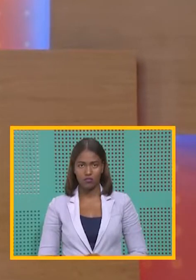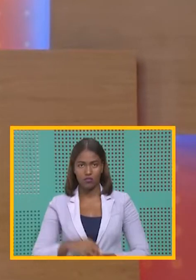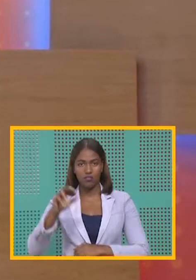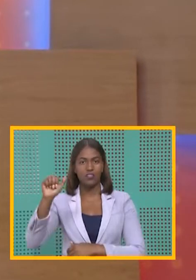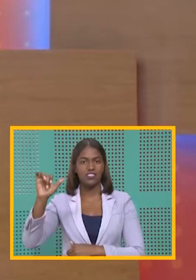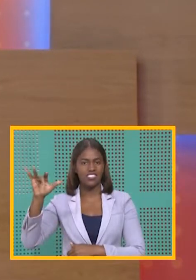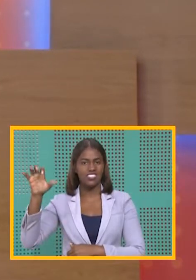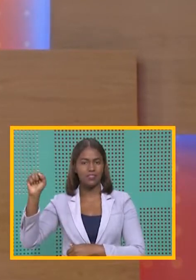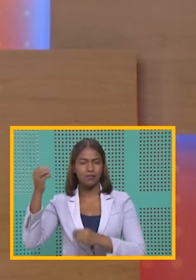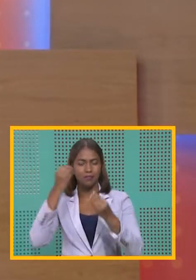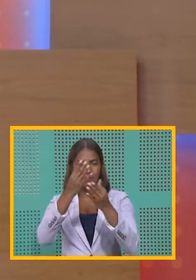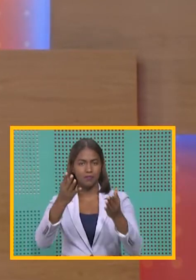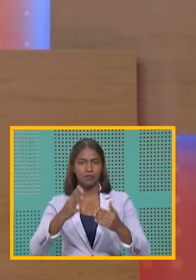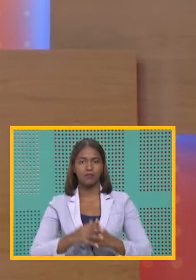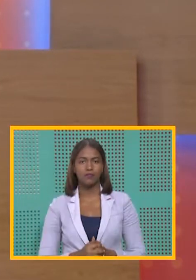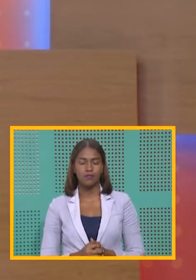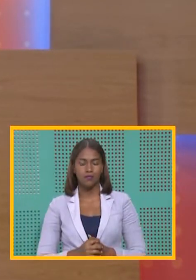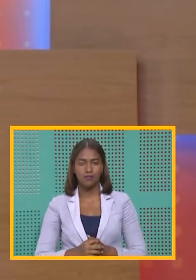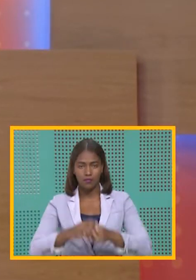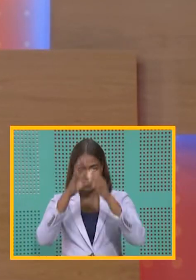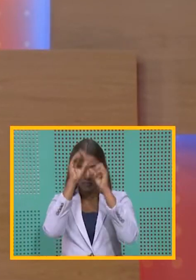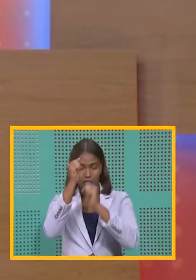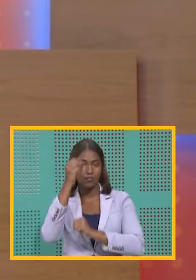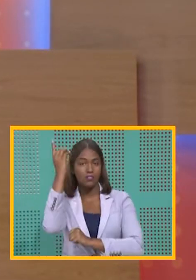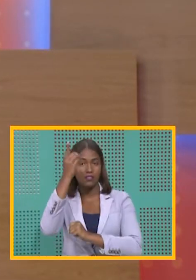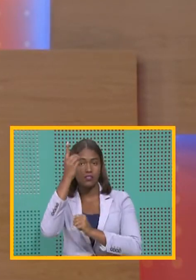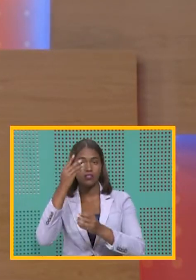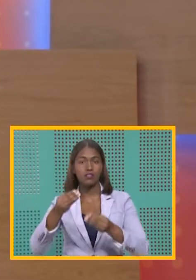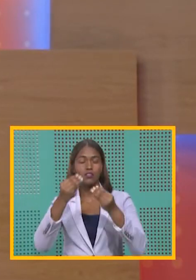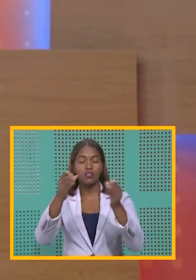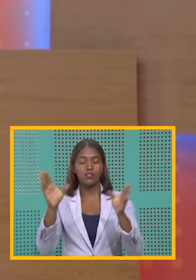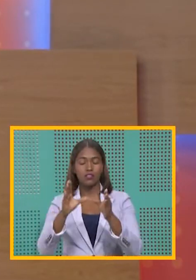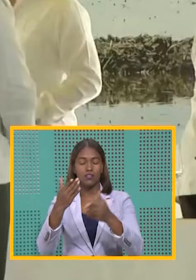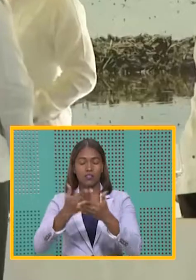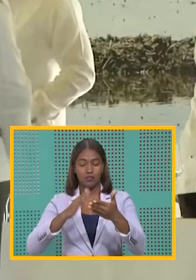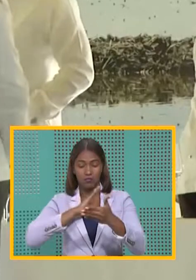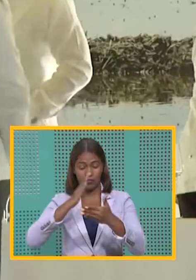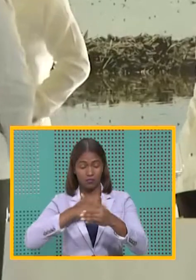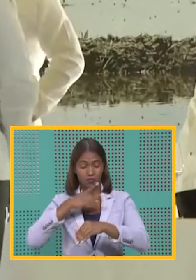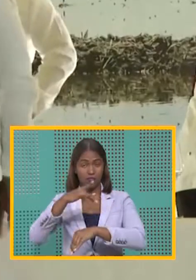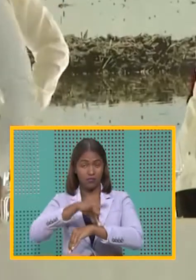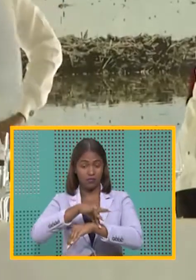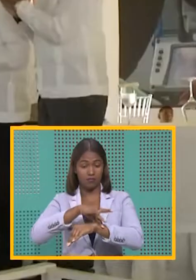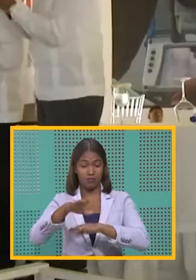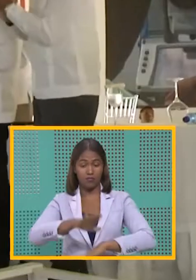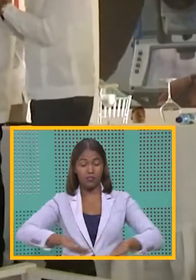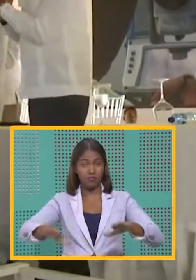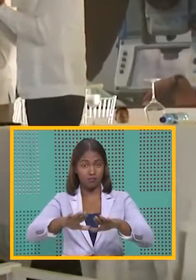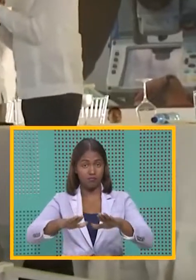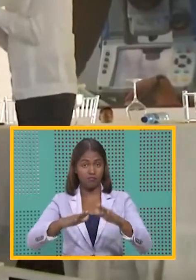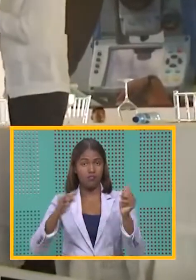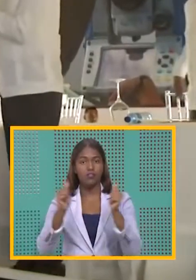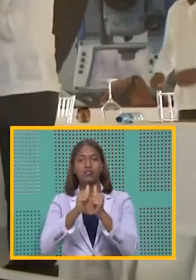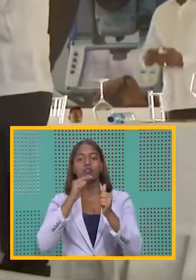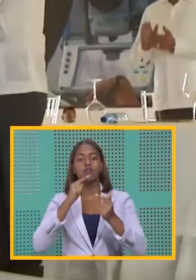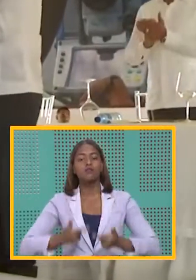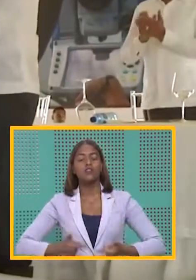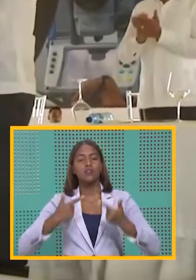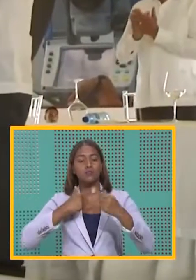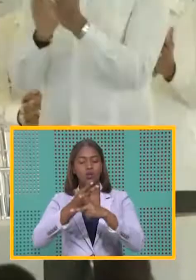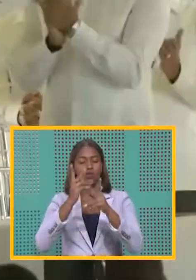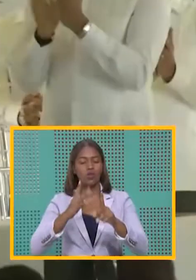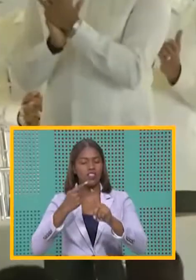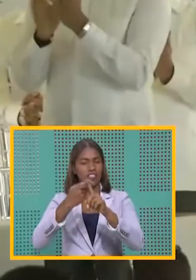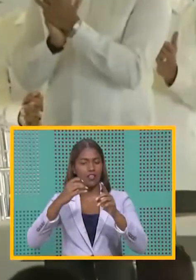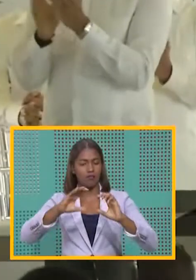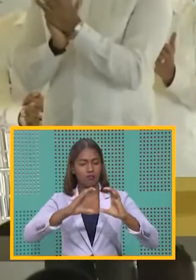Angelis Suárez con ustedes. Amigos, el presidente Danilo Medina entregará certificados de títulos de parcela y solares de vivienda a productores